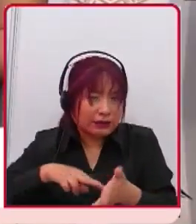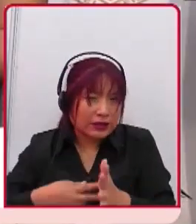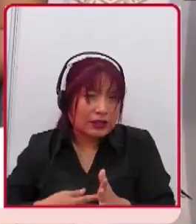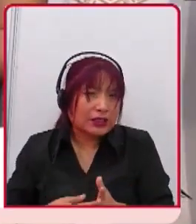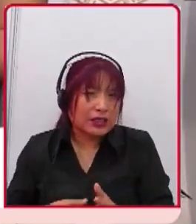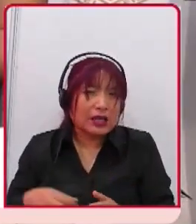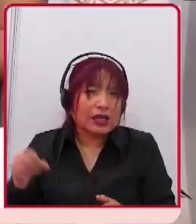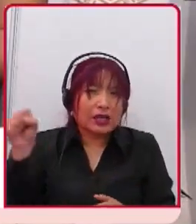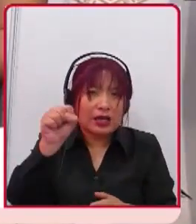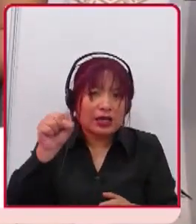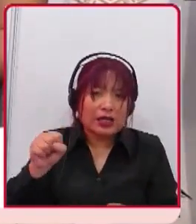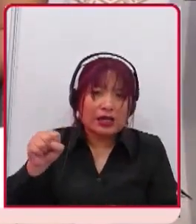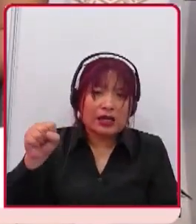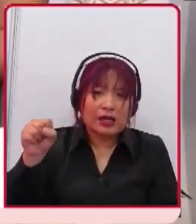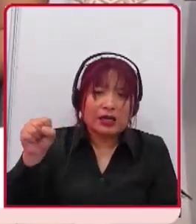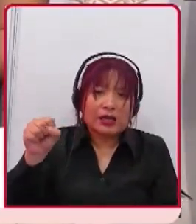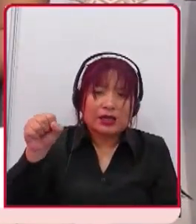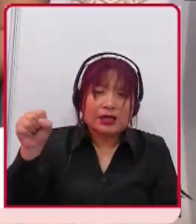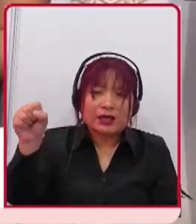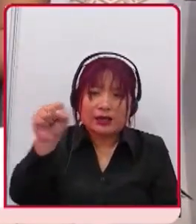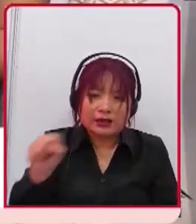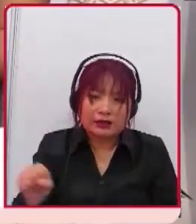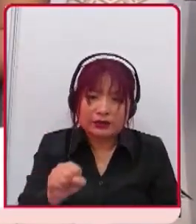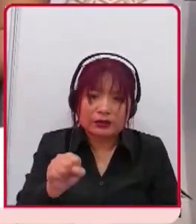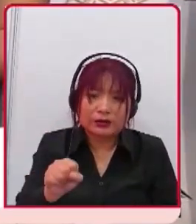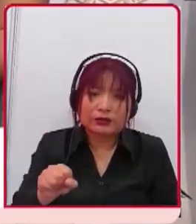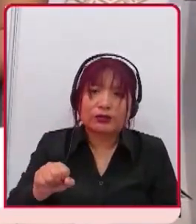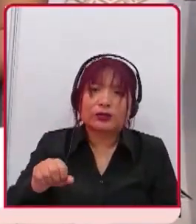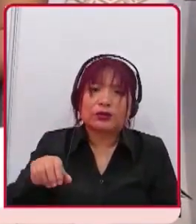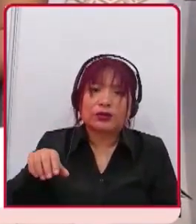ácido sulfídrico. Lo han evaluado en la medida de que eso